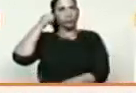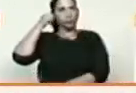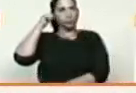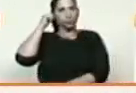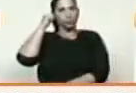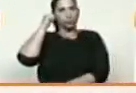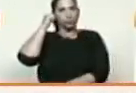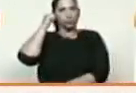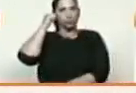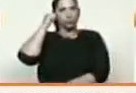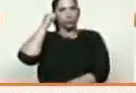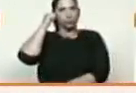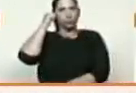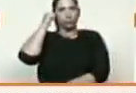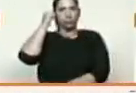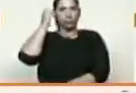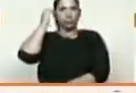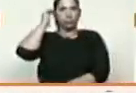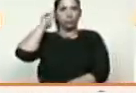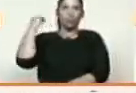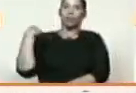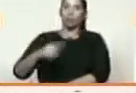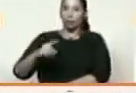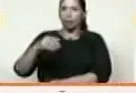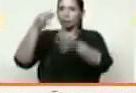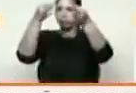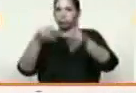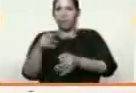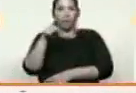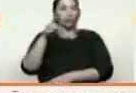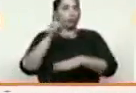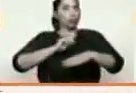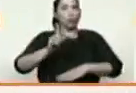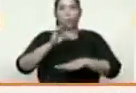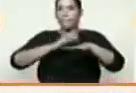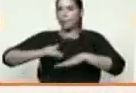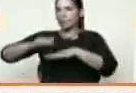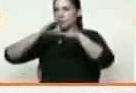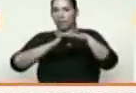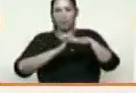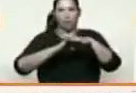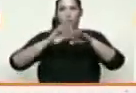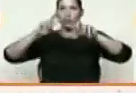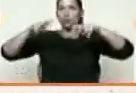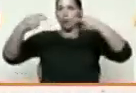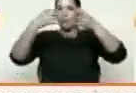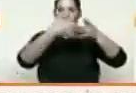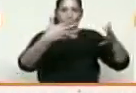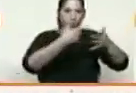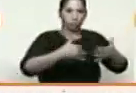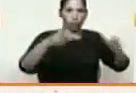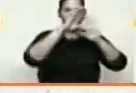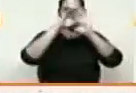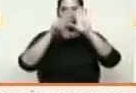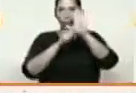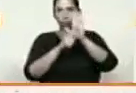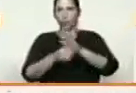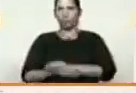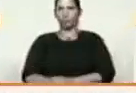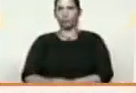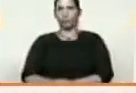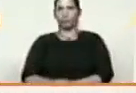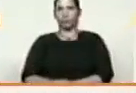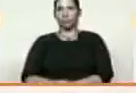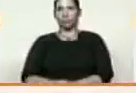seguridad que eso no va a ocurrir en la nueva redacción de la Constitución.